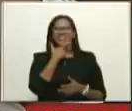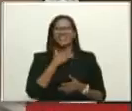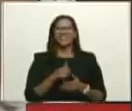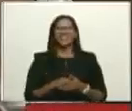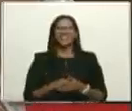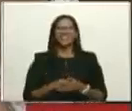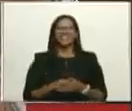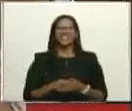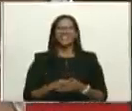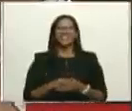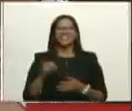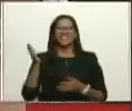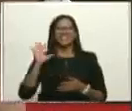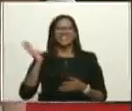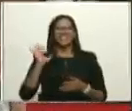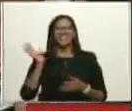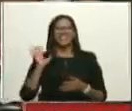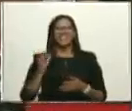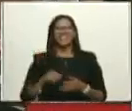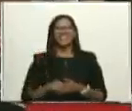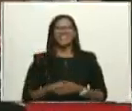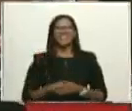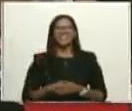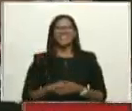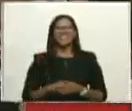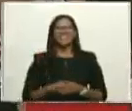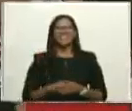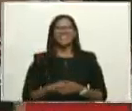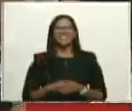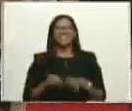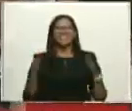mira. Eso.